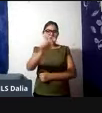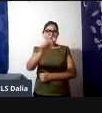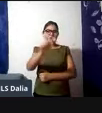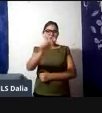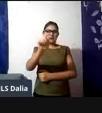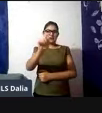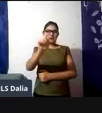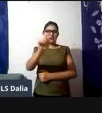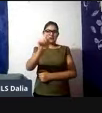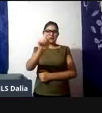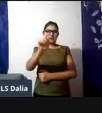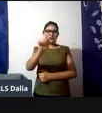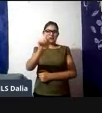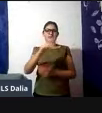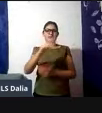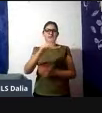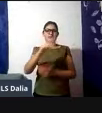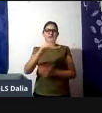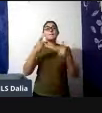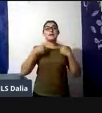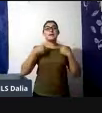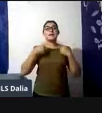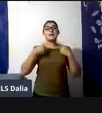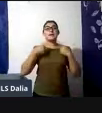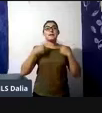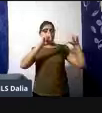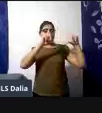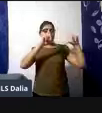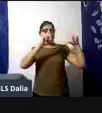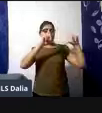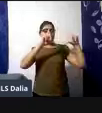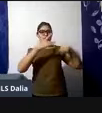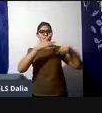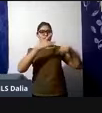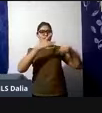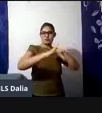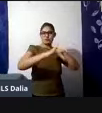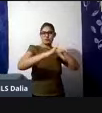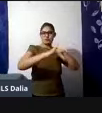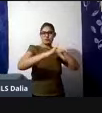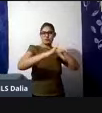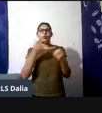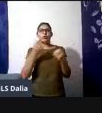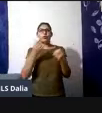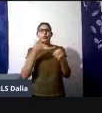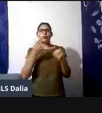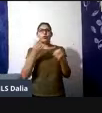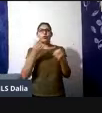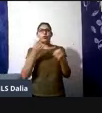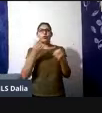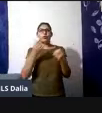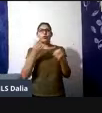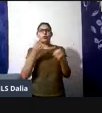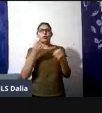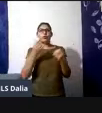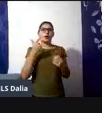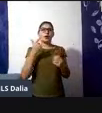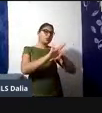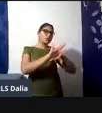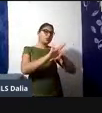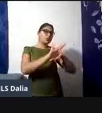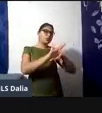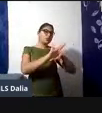El sexting es dar fotos sexosas, desnudos, desnudos a través de